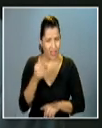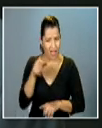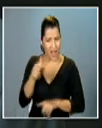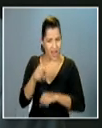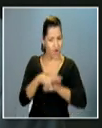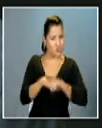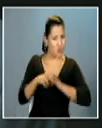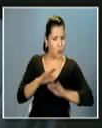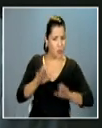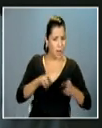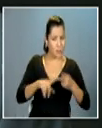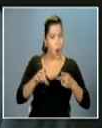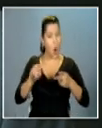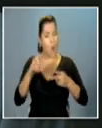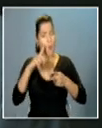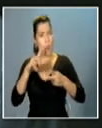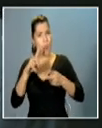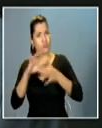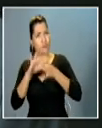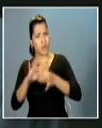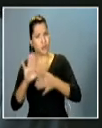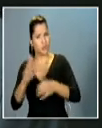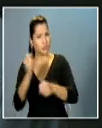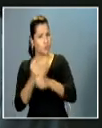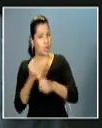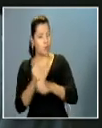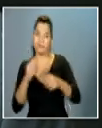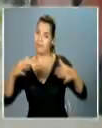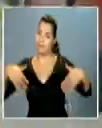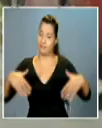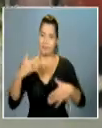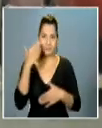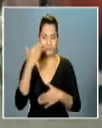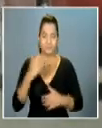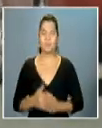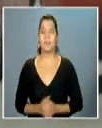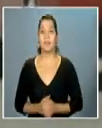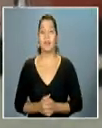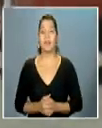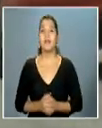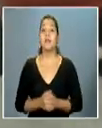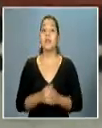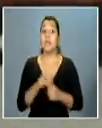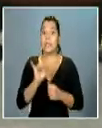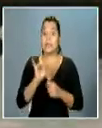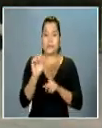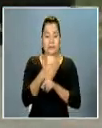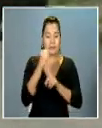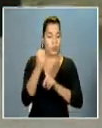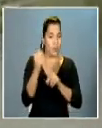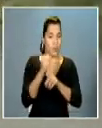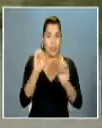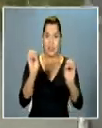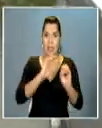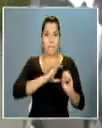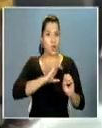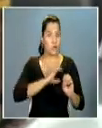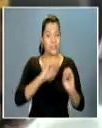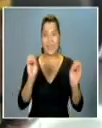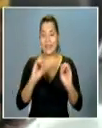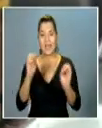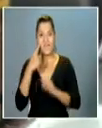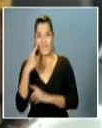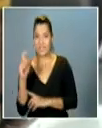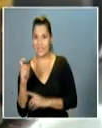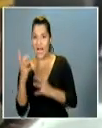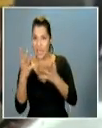dieron ese hecho de violencia no están determinadas aún. A pesar de lo violento que fue el hecho, ni la policía ni la fiscalía